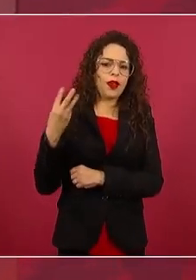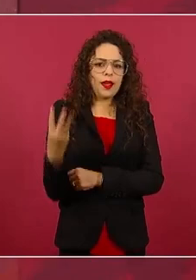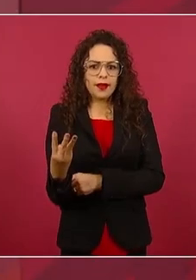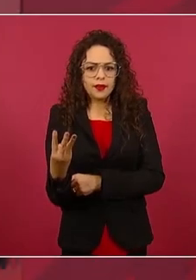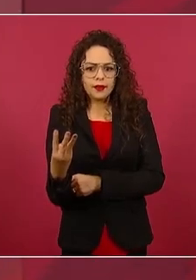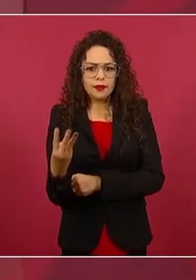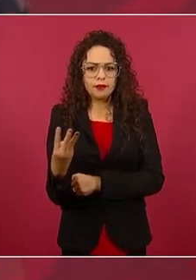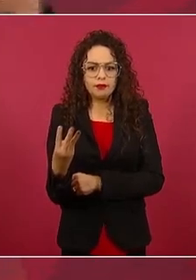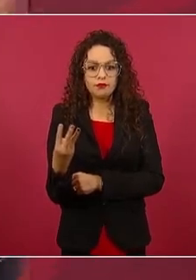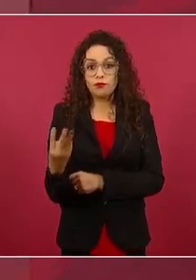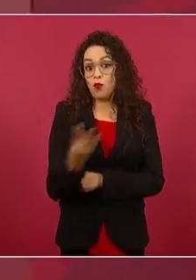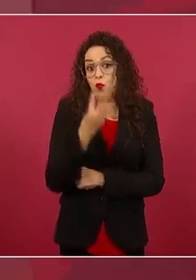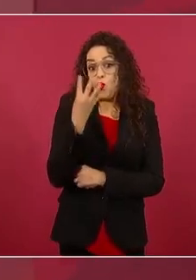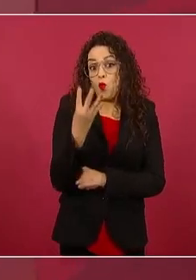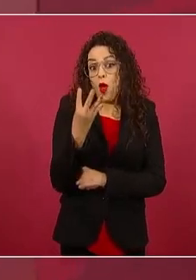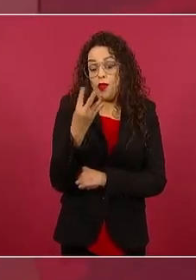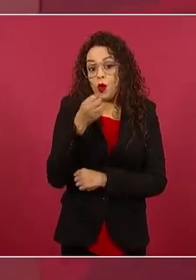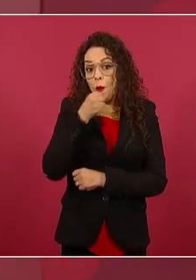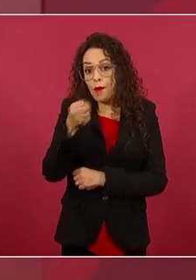a cuatro famosos,